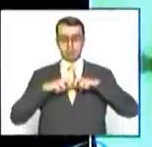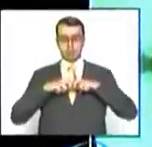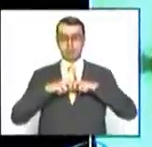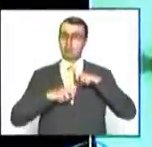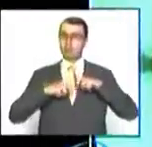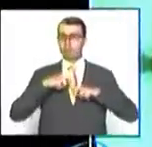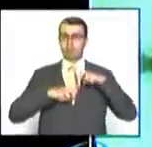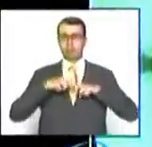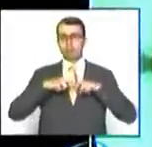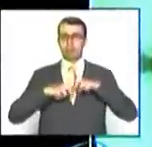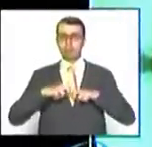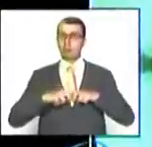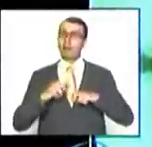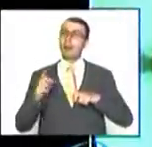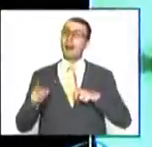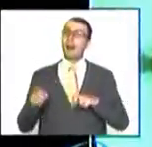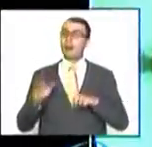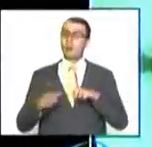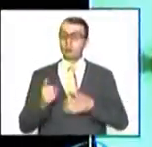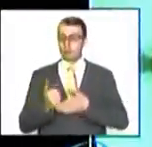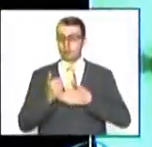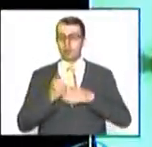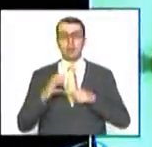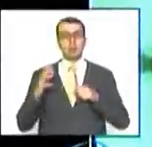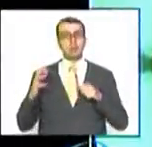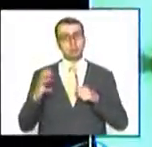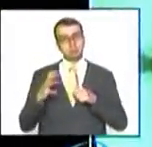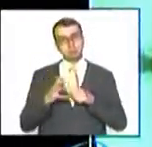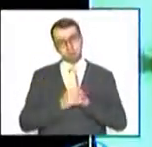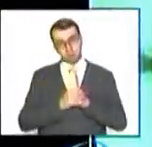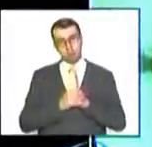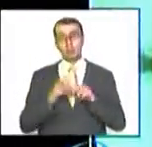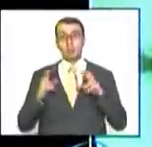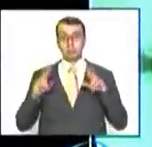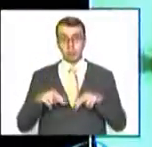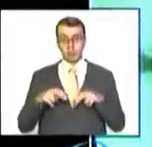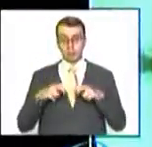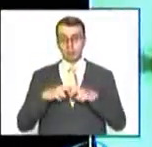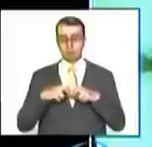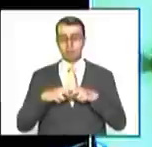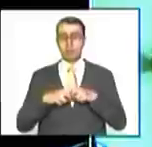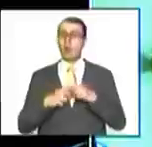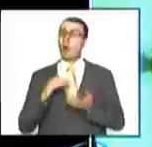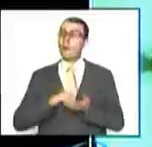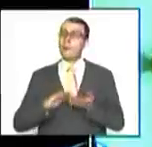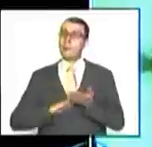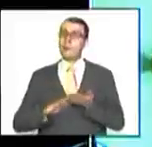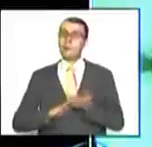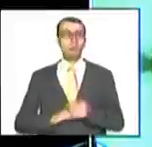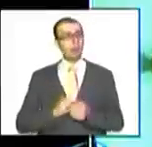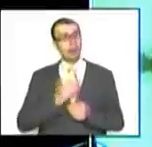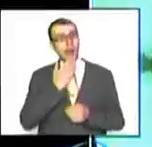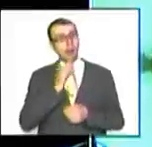factores antiinflamatorios y unos factores regeneradores. Cuando la lesión está tan alterada,